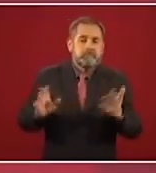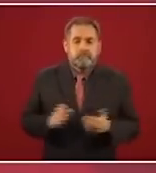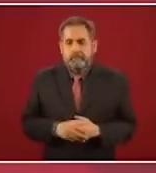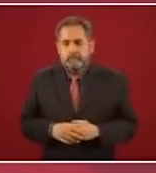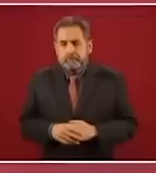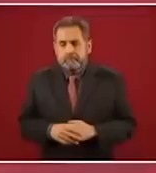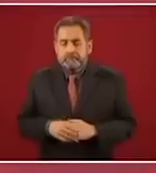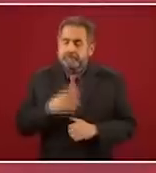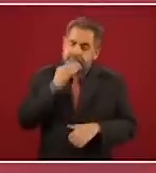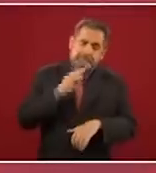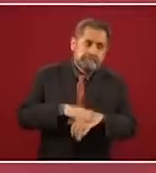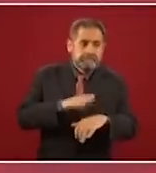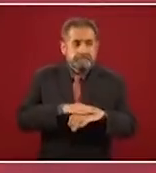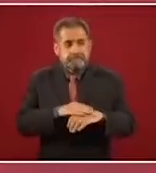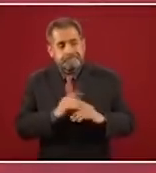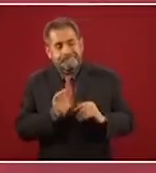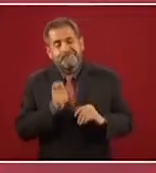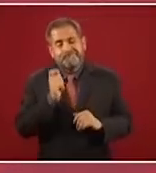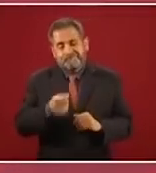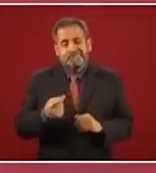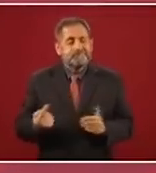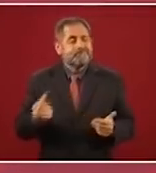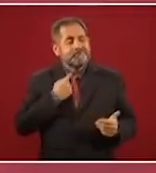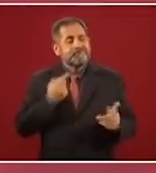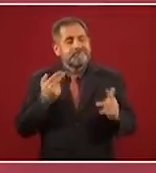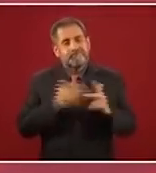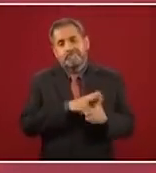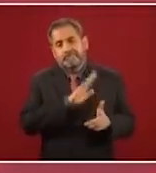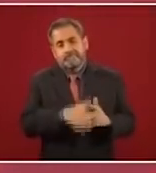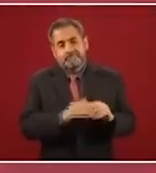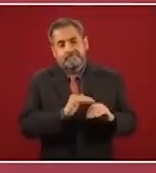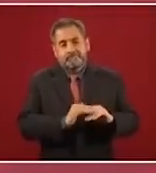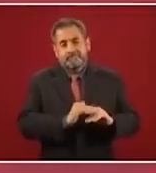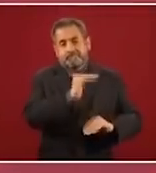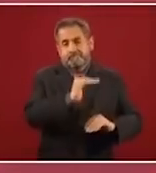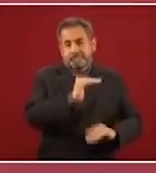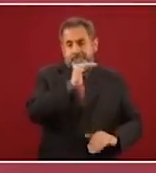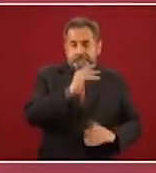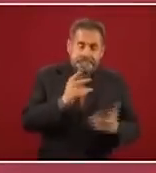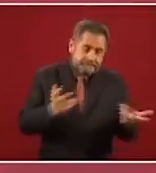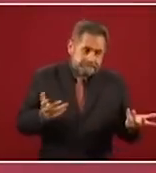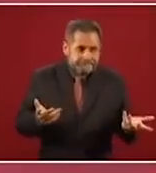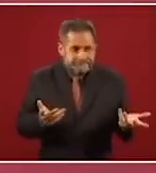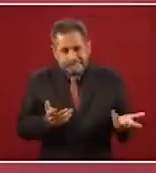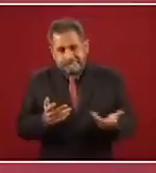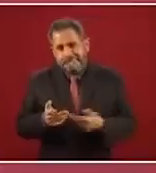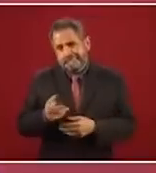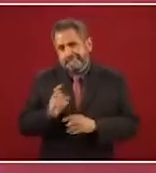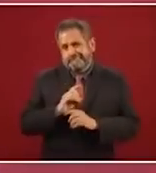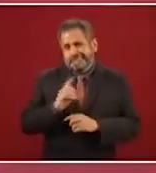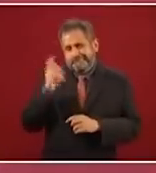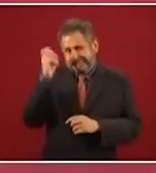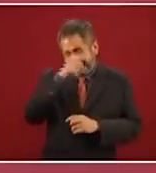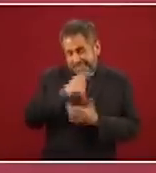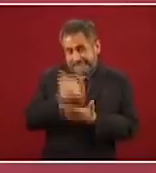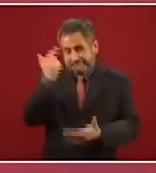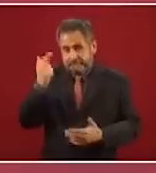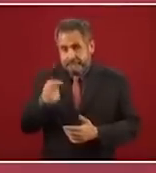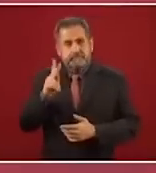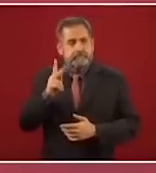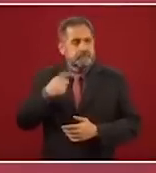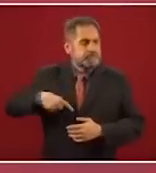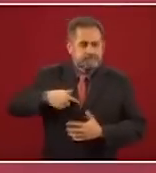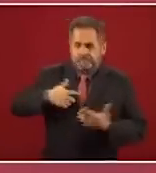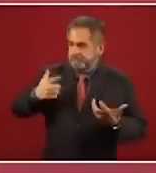se incrementaron los homicidios y es una situación muy delicada, sino que tomamos